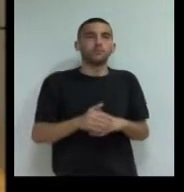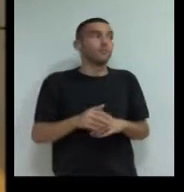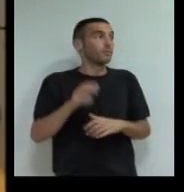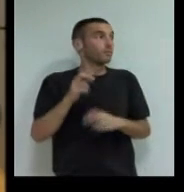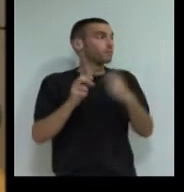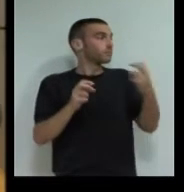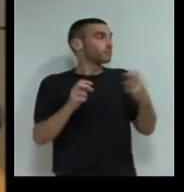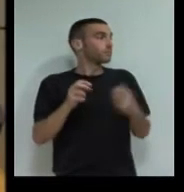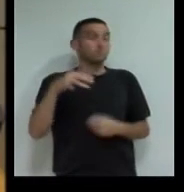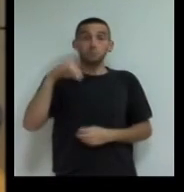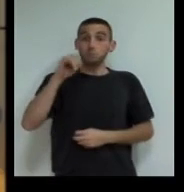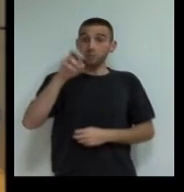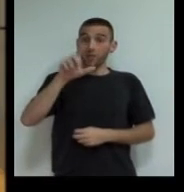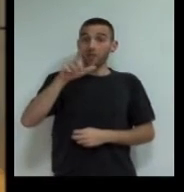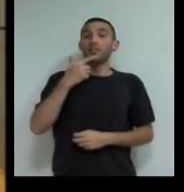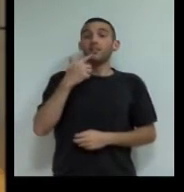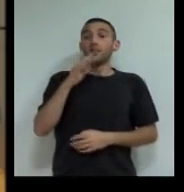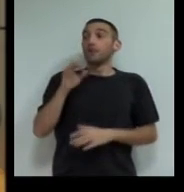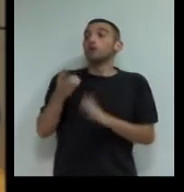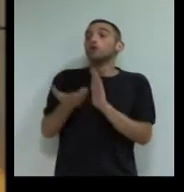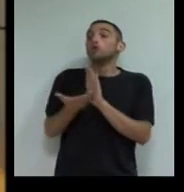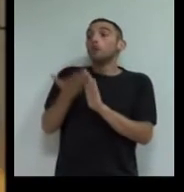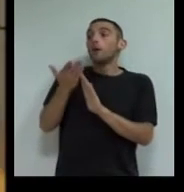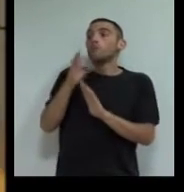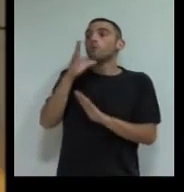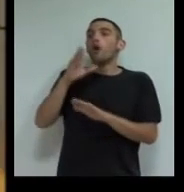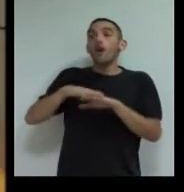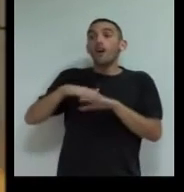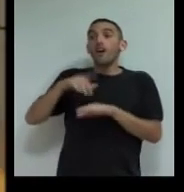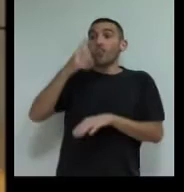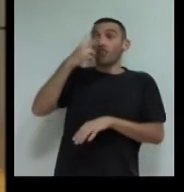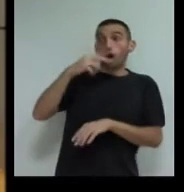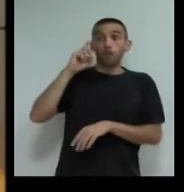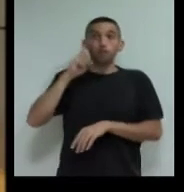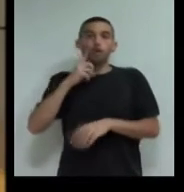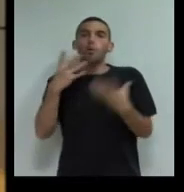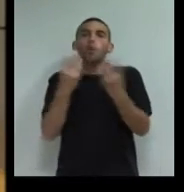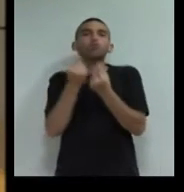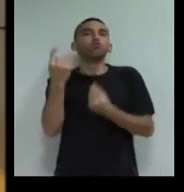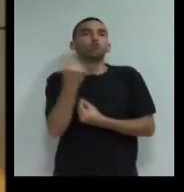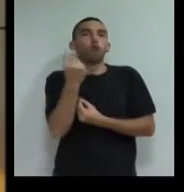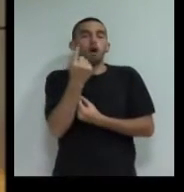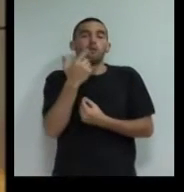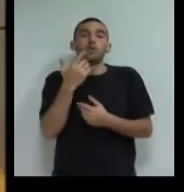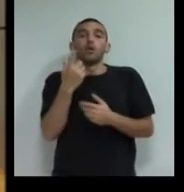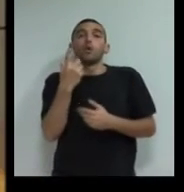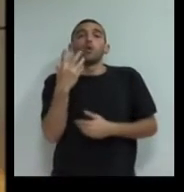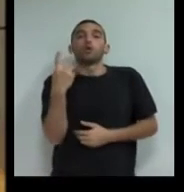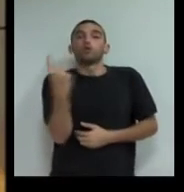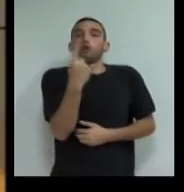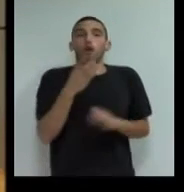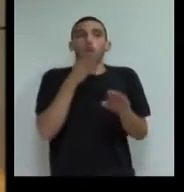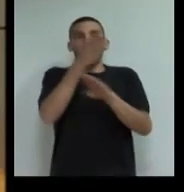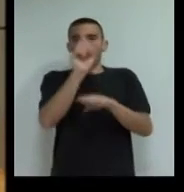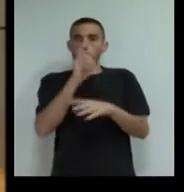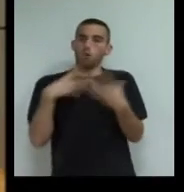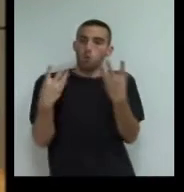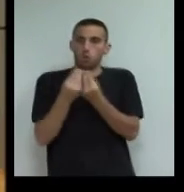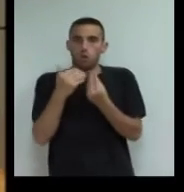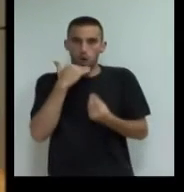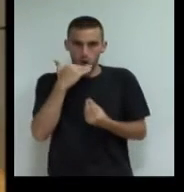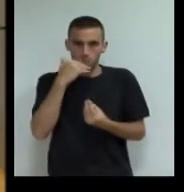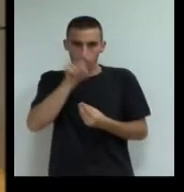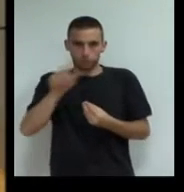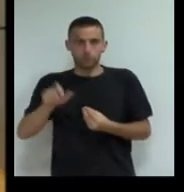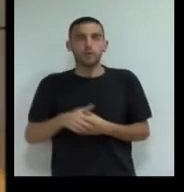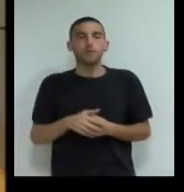porque el ciego y el sordo van con amigos, claro, sí, claro. O sea, yo por eso te digo que no sé decirte si será un 4, un 6 o un